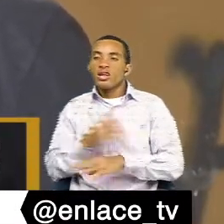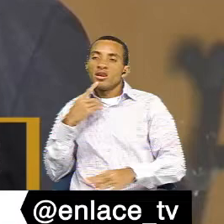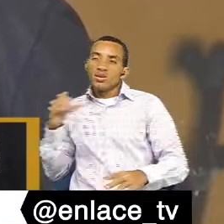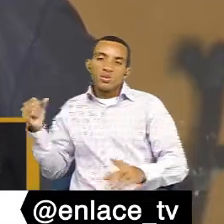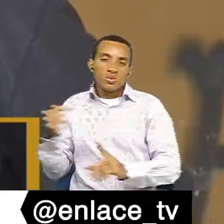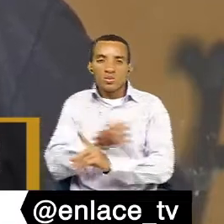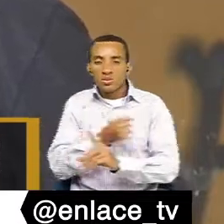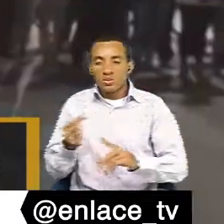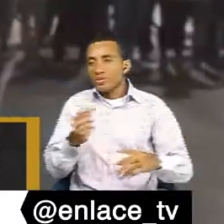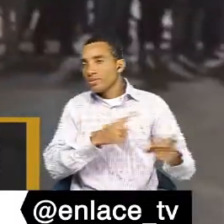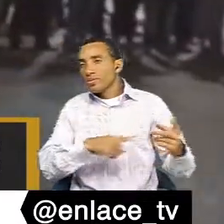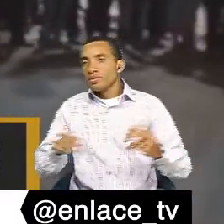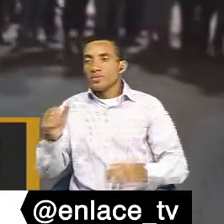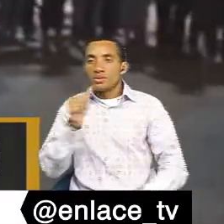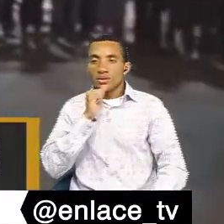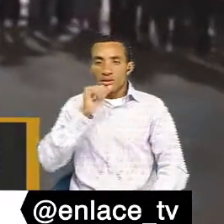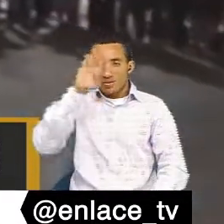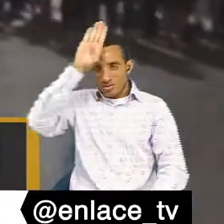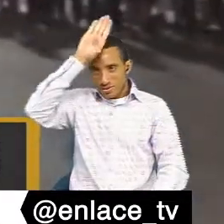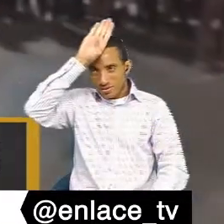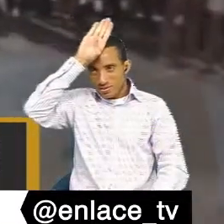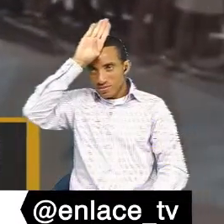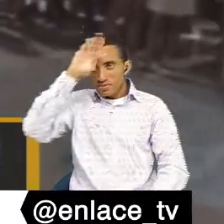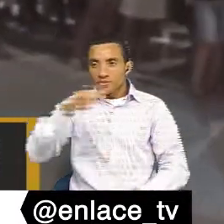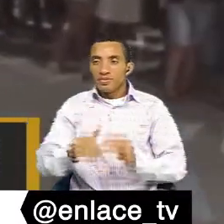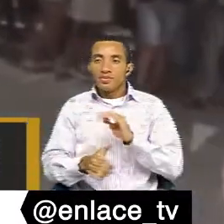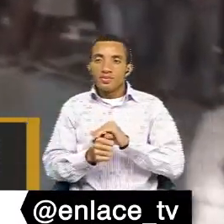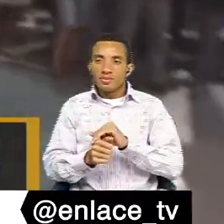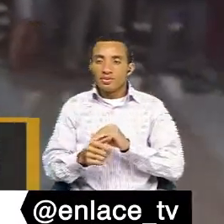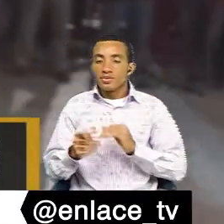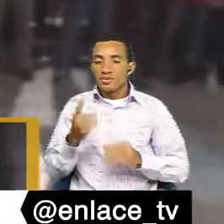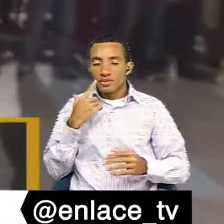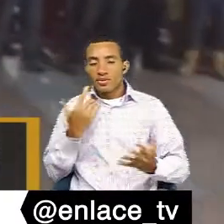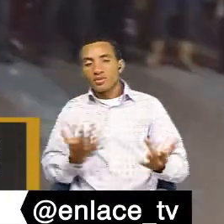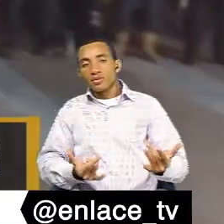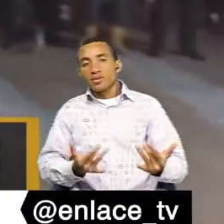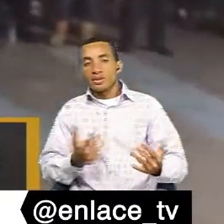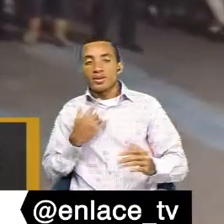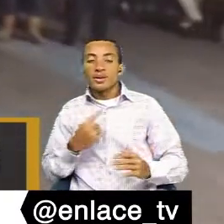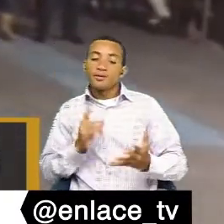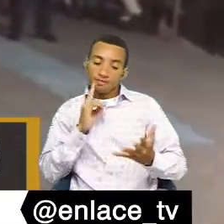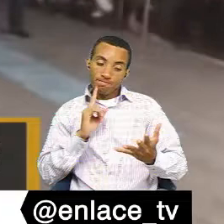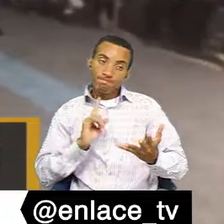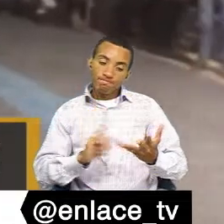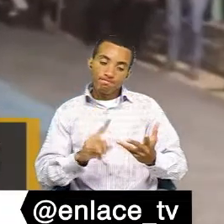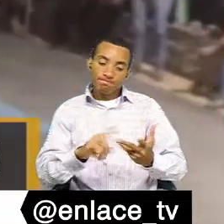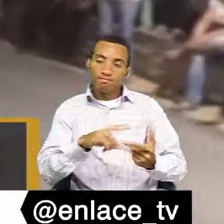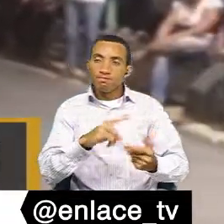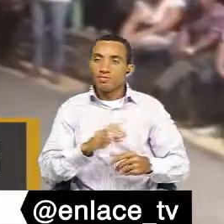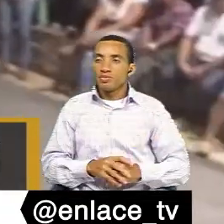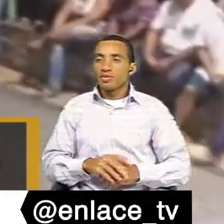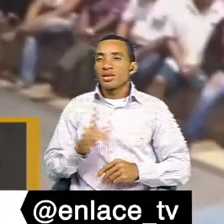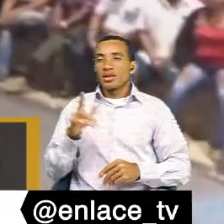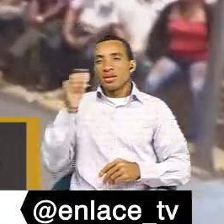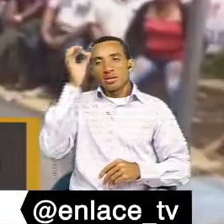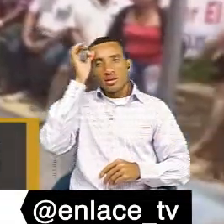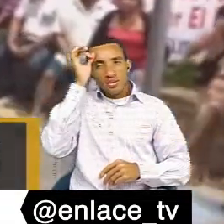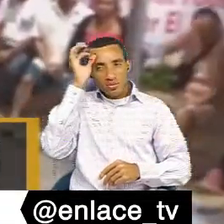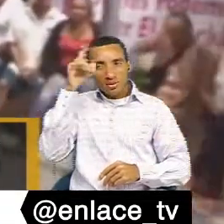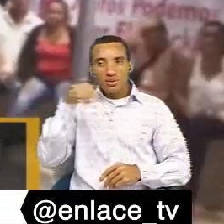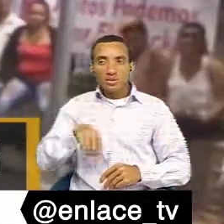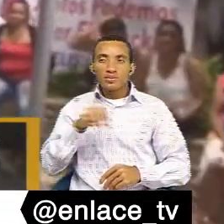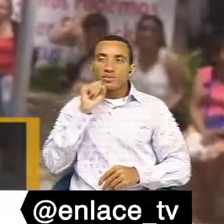de Aguachica y están a la espera de la audiencia de imputación de cargos. Esa es una alerta para el municipio de Barranca Bermeja de lo que puede pasar acá